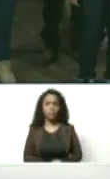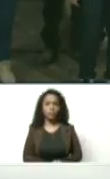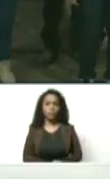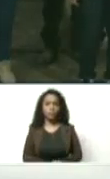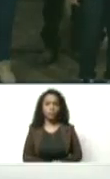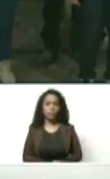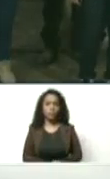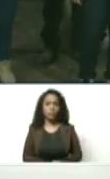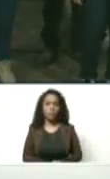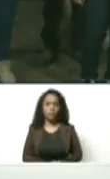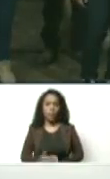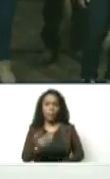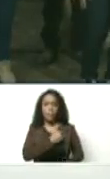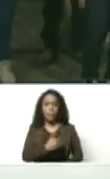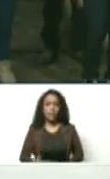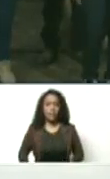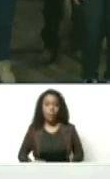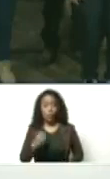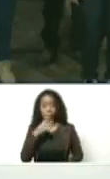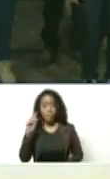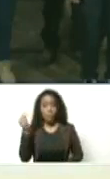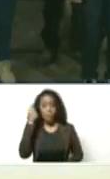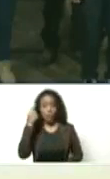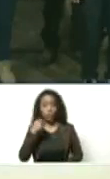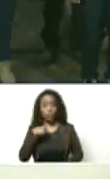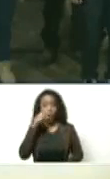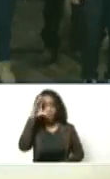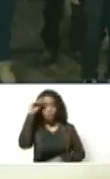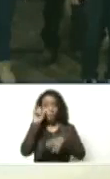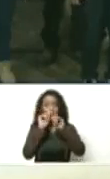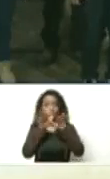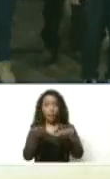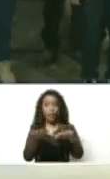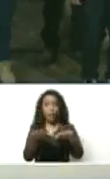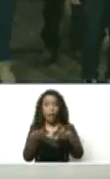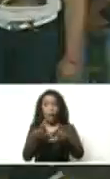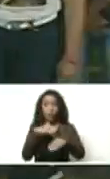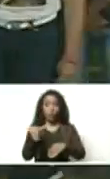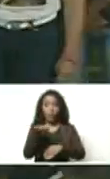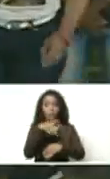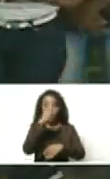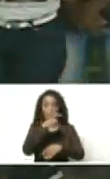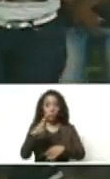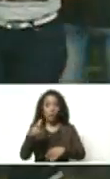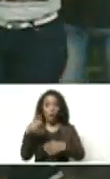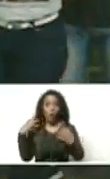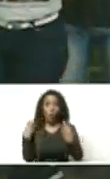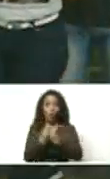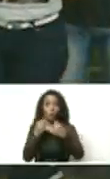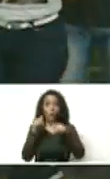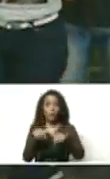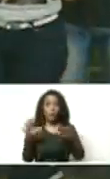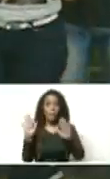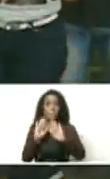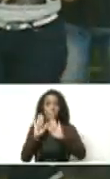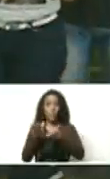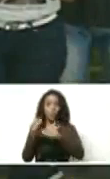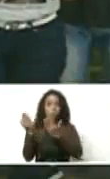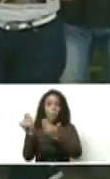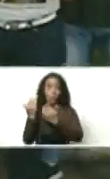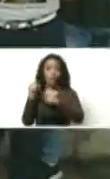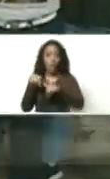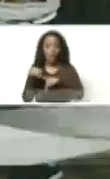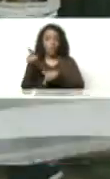Ay, presidente, bueno, primeramente que Dios me lo bendiga, y bendiga a toda esta gente hermosa que nos está acompañando, los que los acompañan a usted allí en